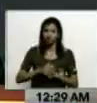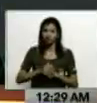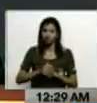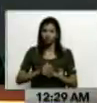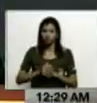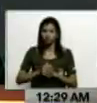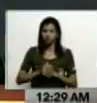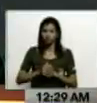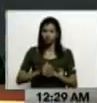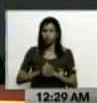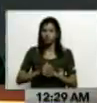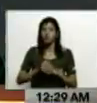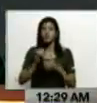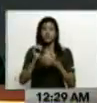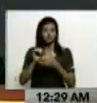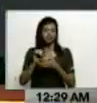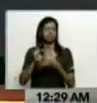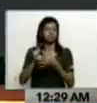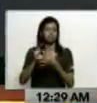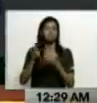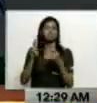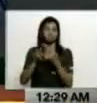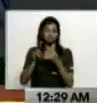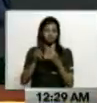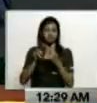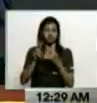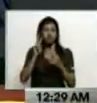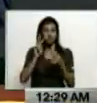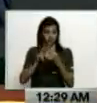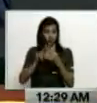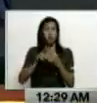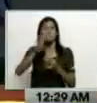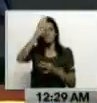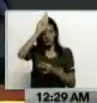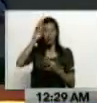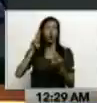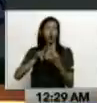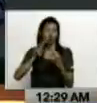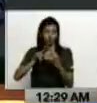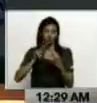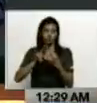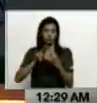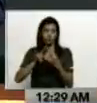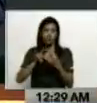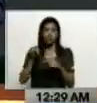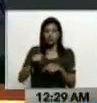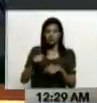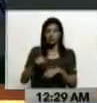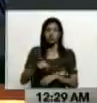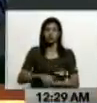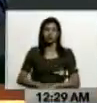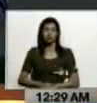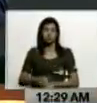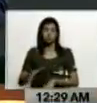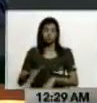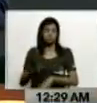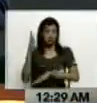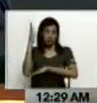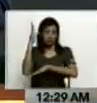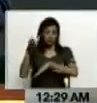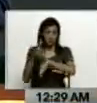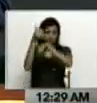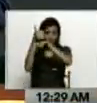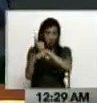que está de viaje para Roma tun tun y es amigo de Francisco y aquí la jerarquía eclesiástica